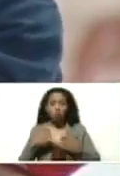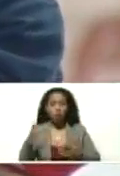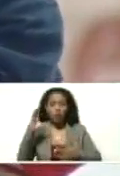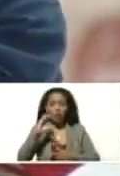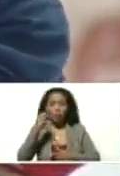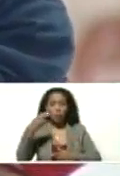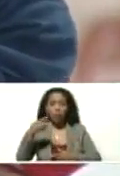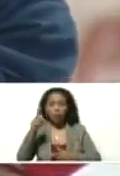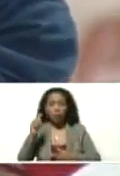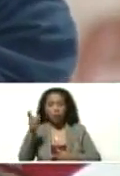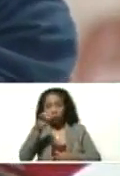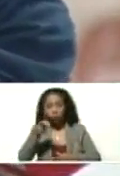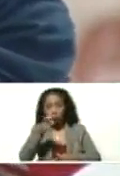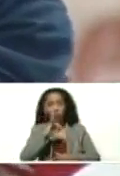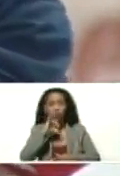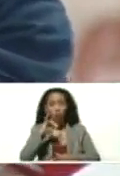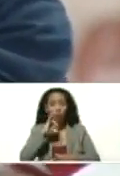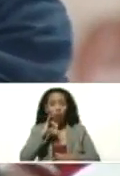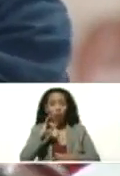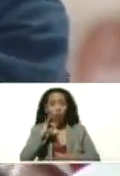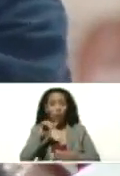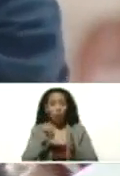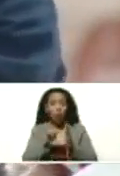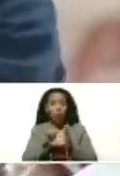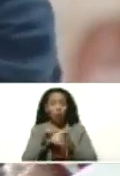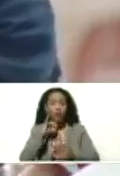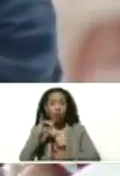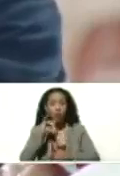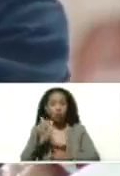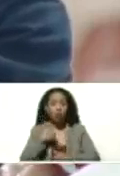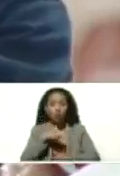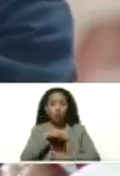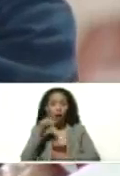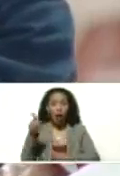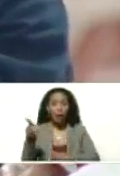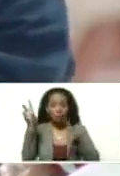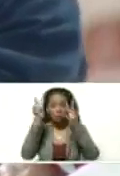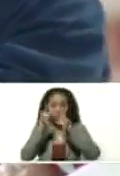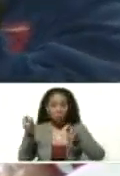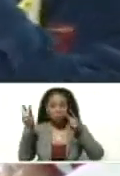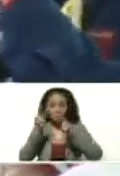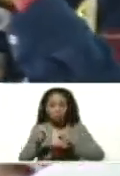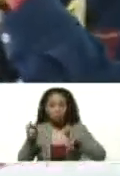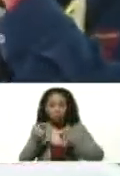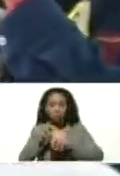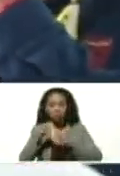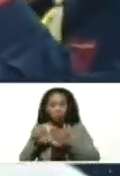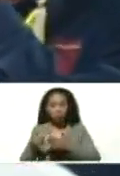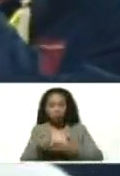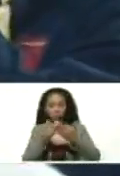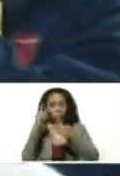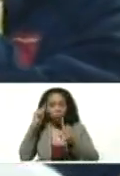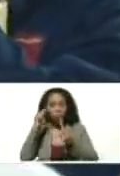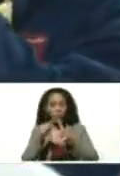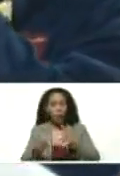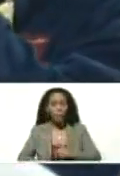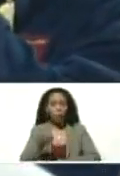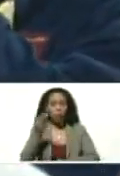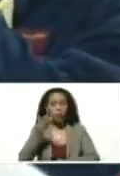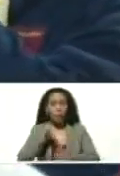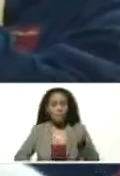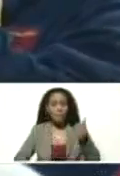CPT, buscamos la información. Donde esté la información, ahí estamos nosotros investigando, estudiando. Ese es el objetivo fundamental de nosotros,